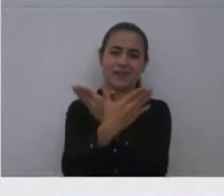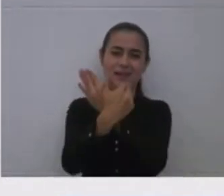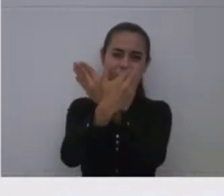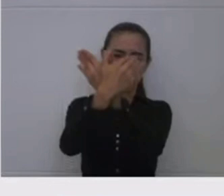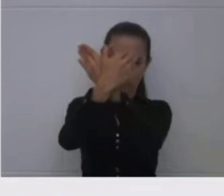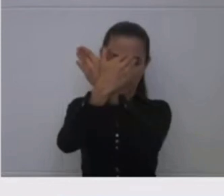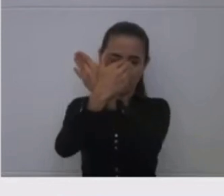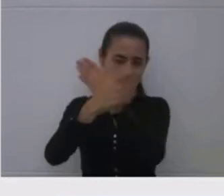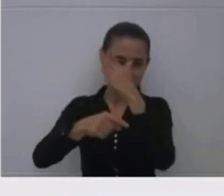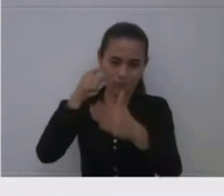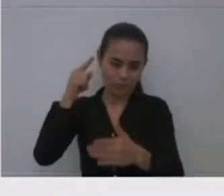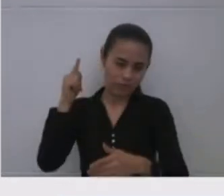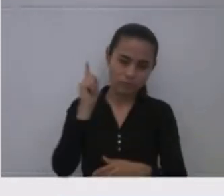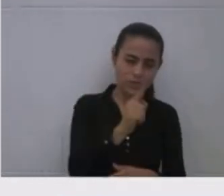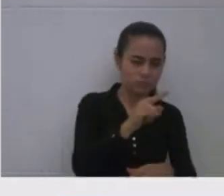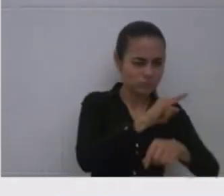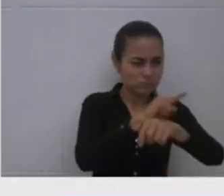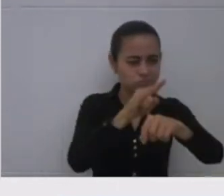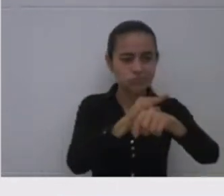de la República?